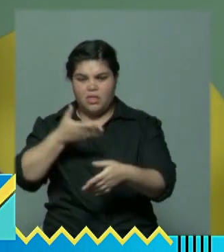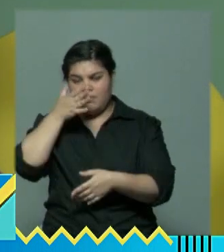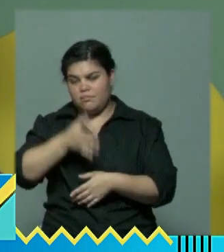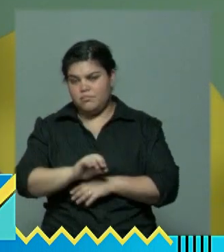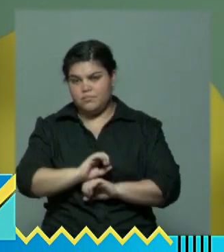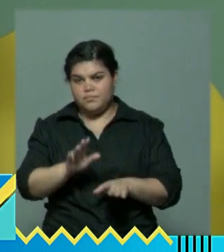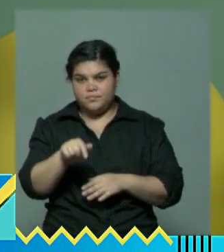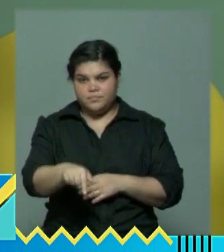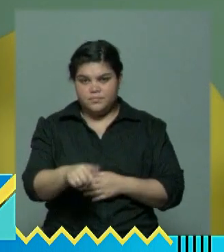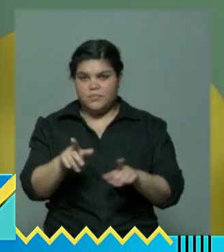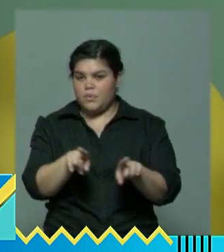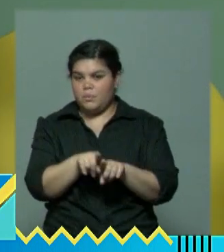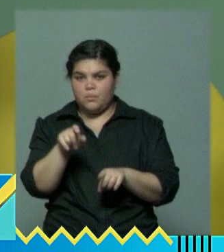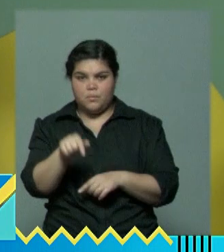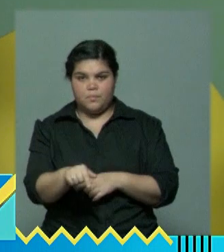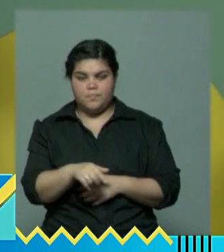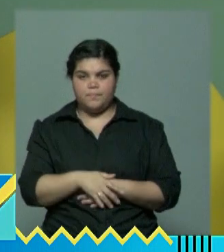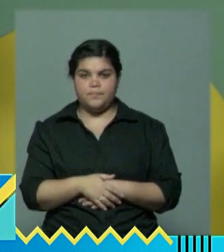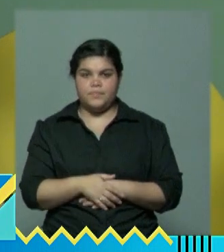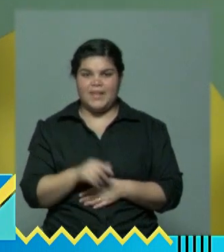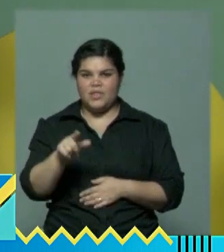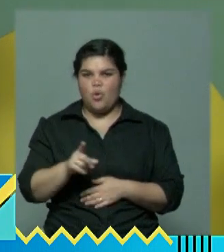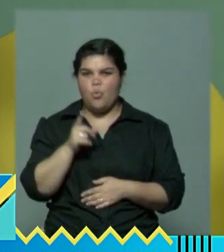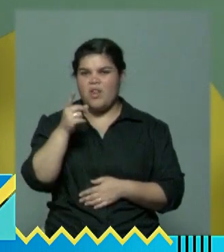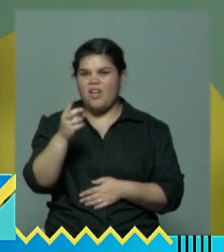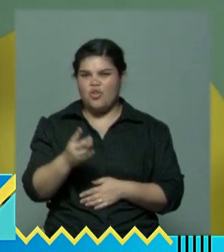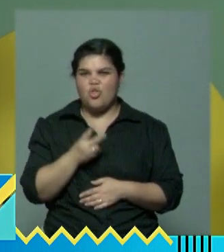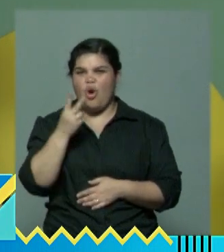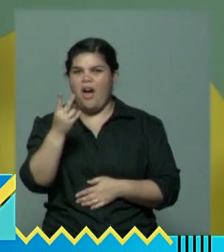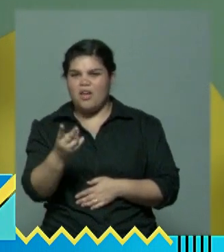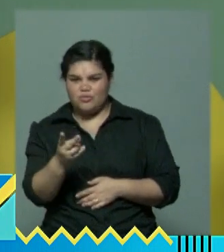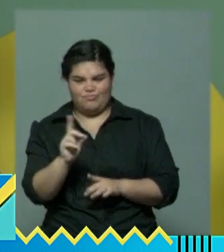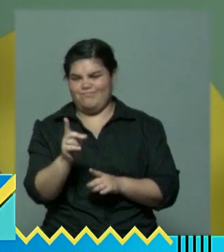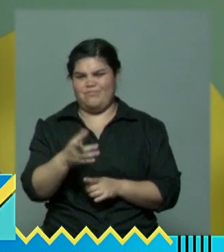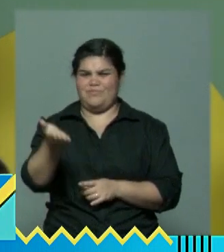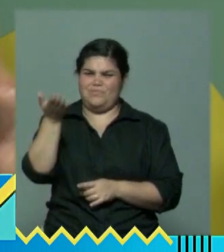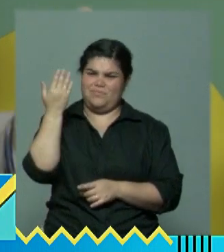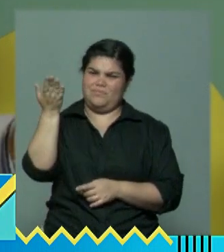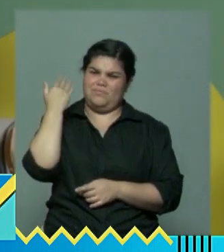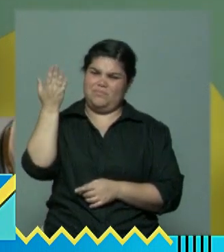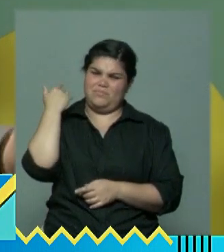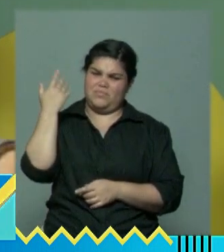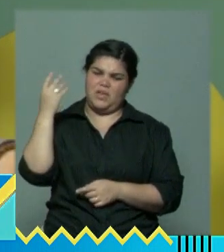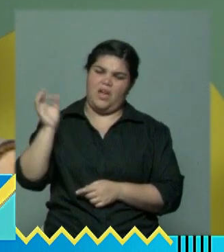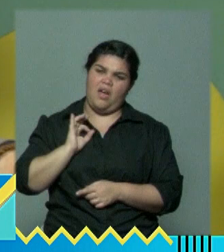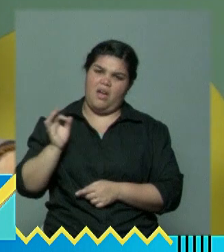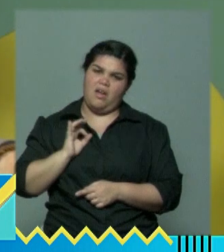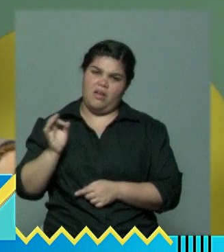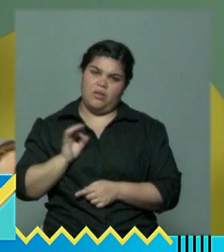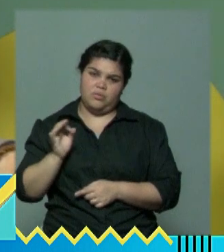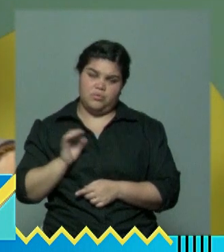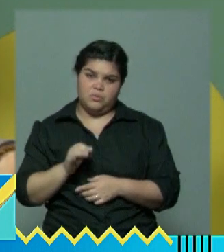no es una situación de hace un año, hace 2 años. Venimos con muchos años de atraso en